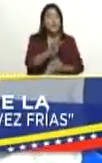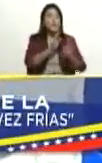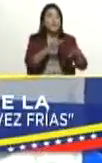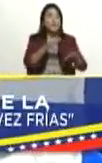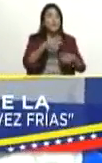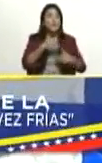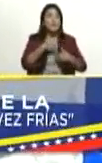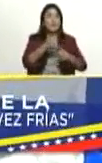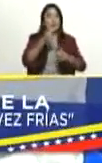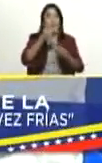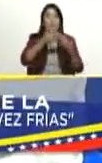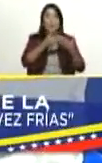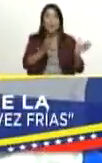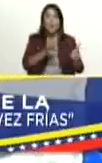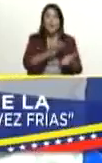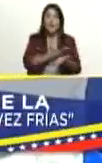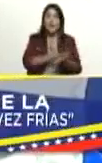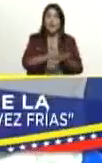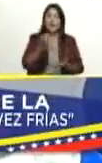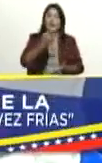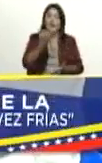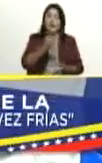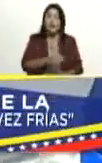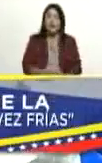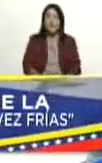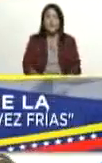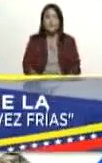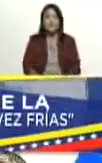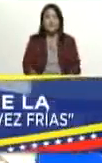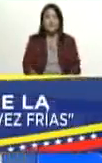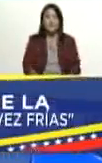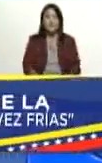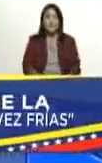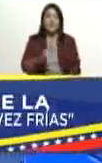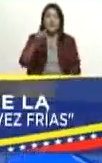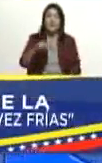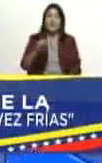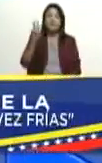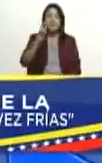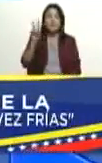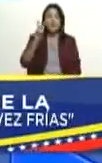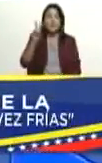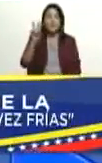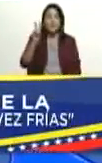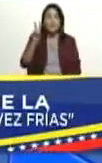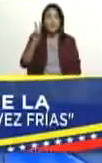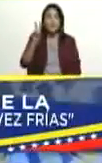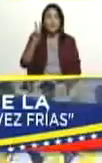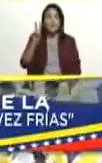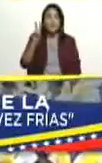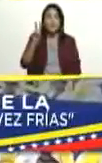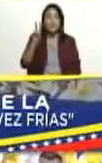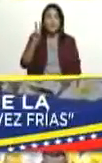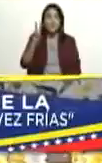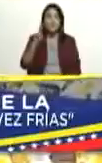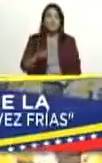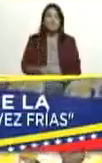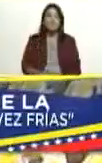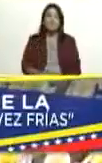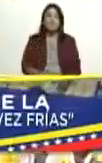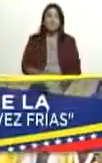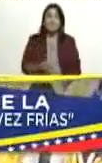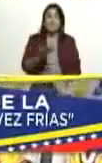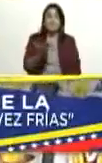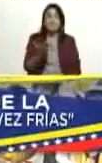pública gratuita y de calidad. Además, que Venezuela avanza con la voluntad de mantener un